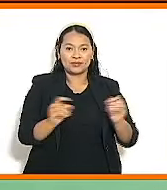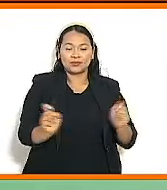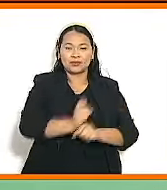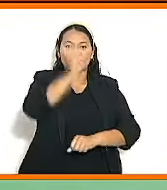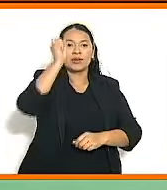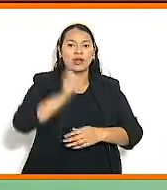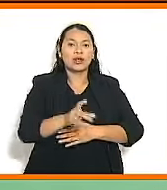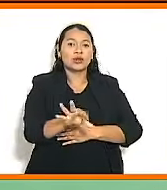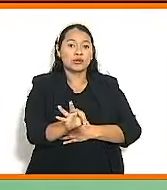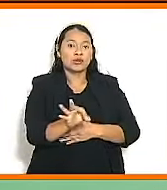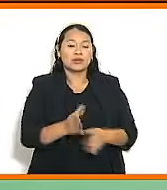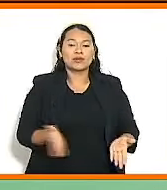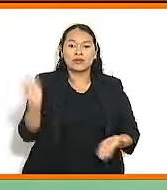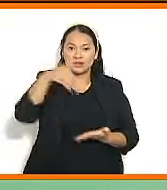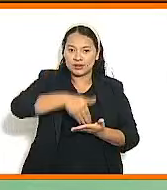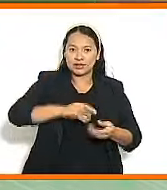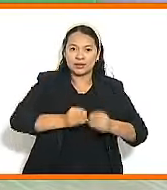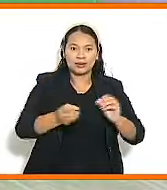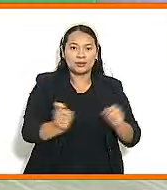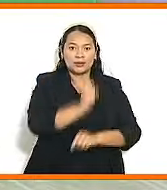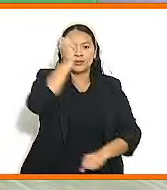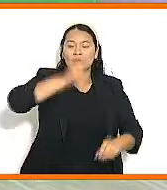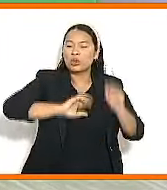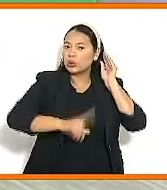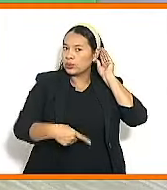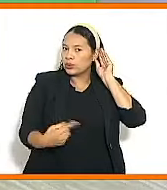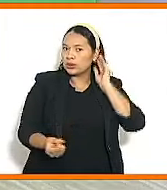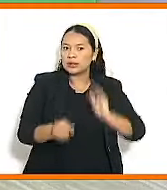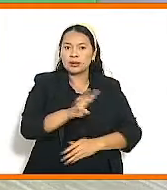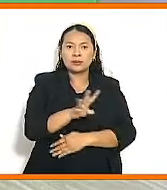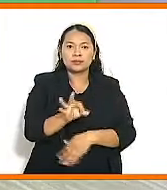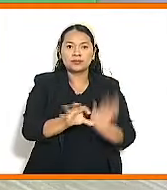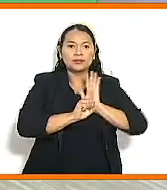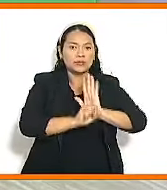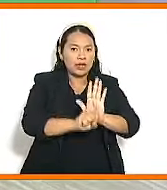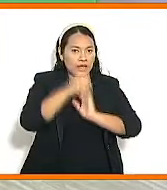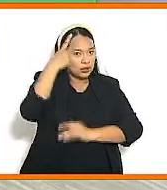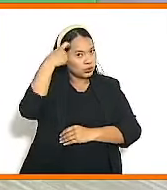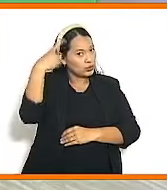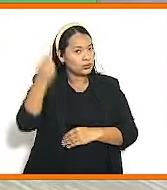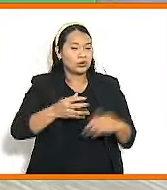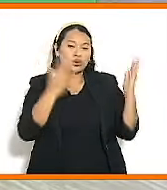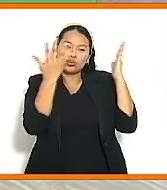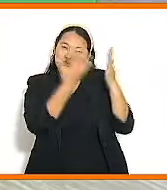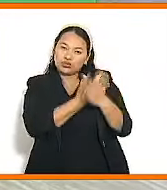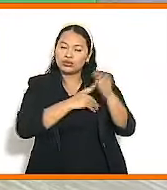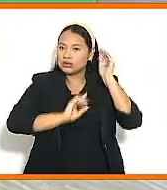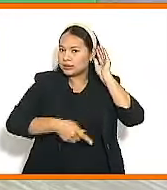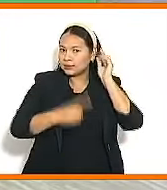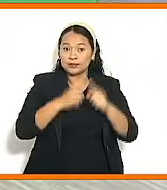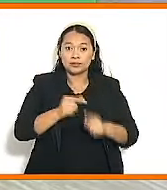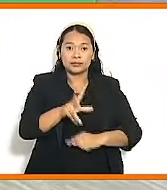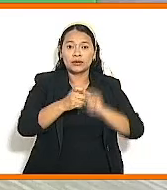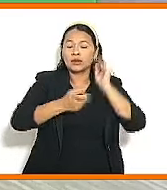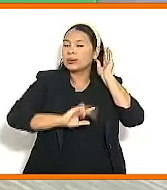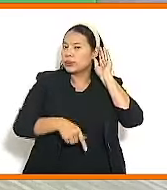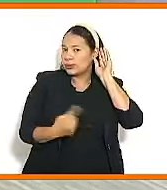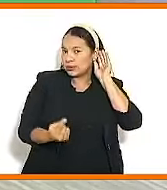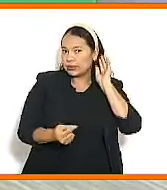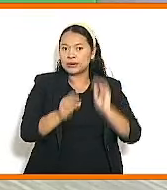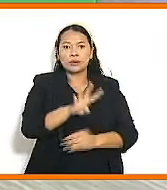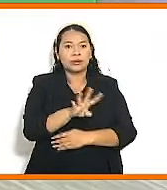Este es el 9, número favorecido para diaria 49 con su símbolo de sueño sombra. Para MultiX 3X, para más